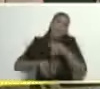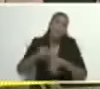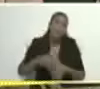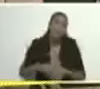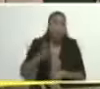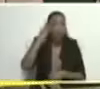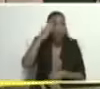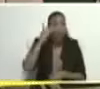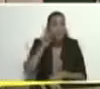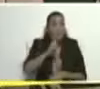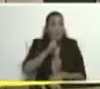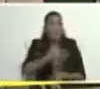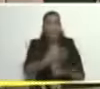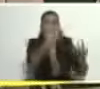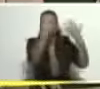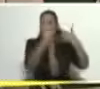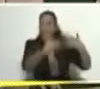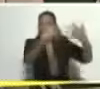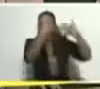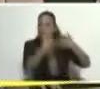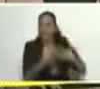¿Saben la mentira que nos están metiendo?